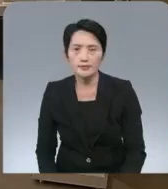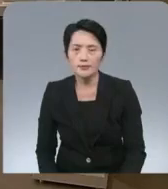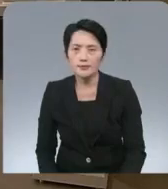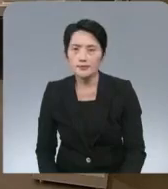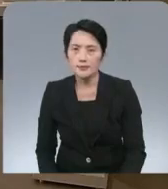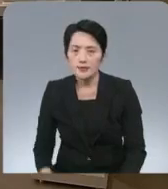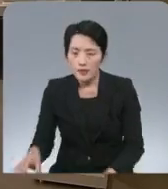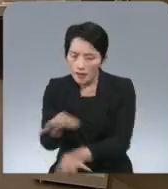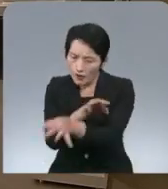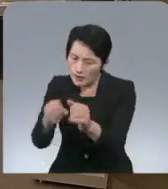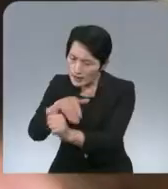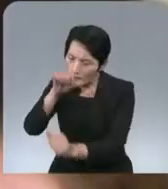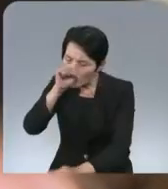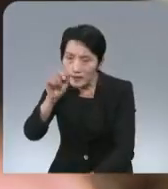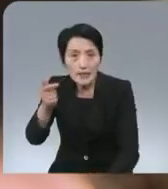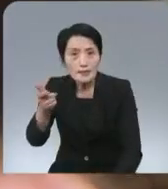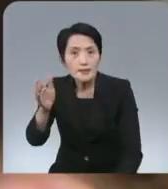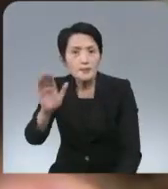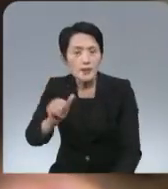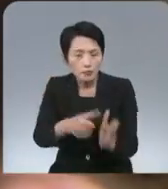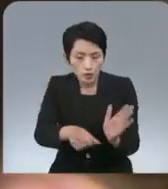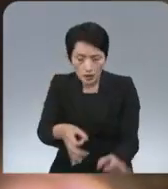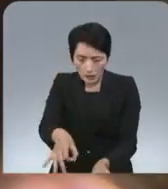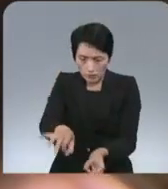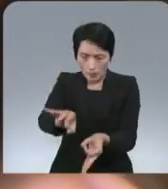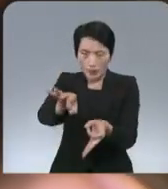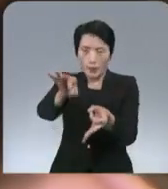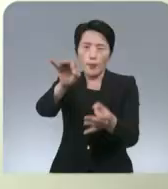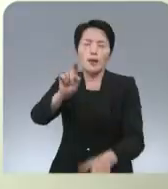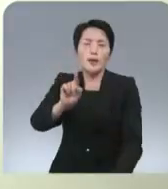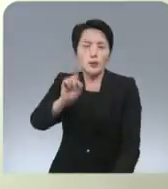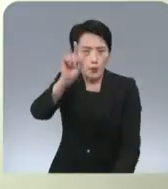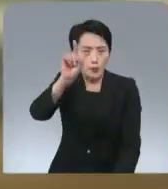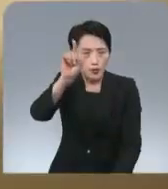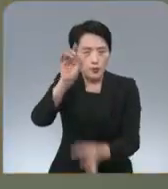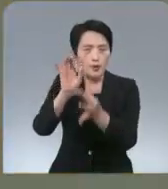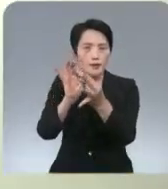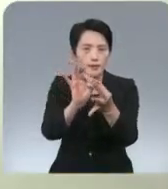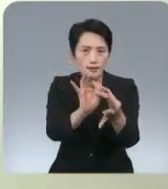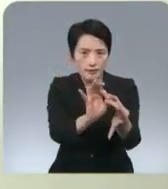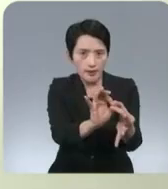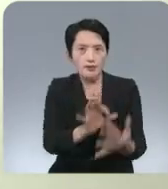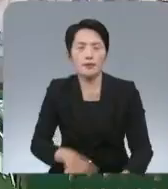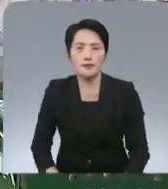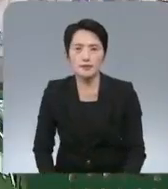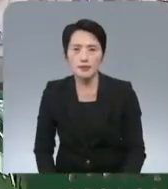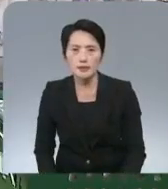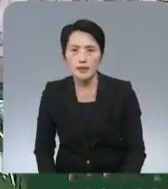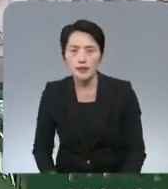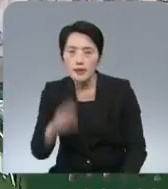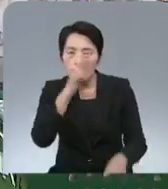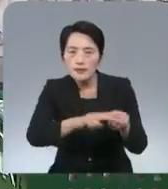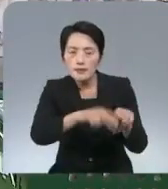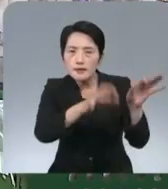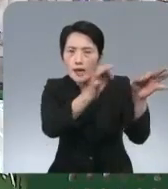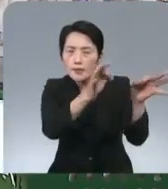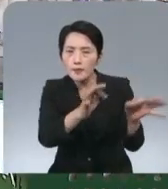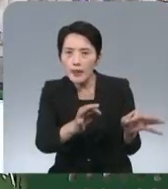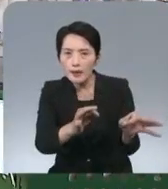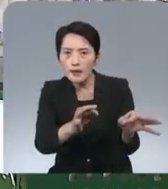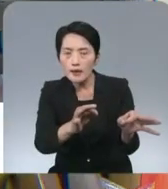precios seguirán siendo elevados con una tasa de inflación en torno al 3,2% superando la meta del 2% fijada por el gobierno